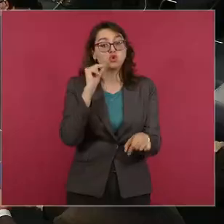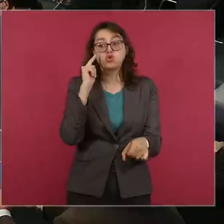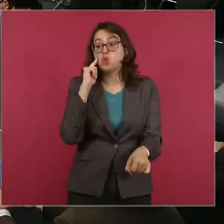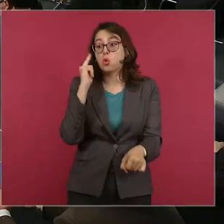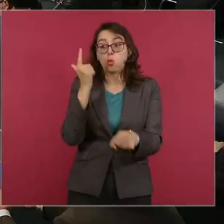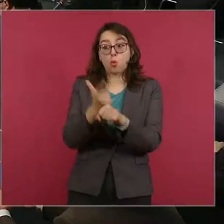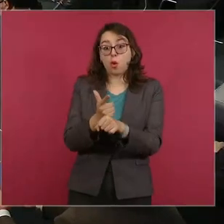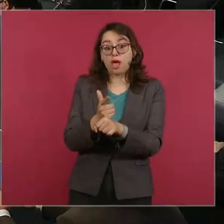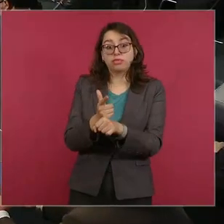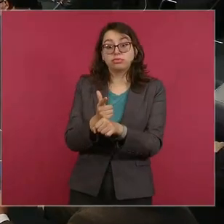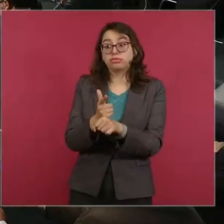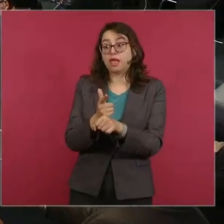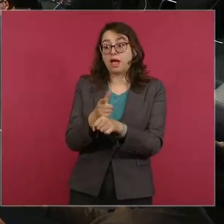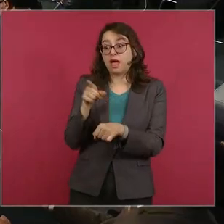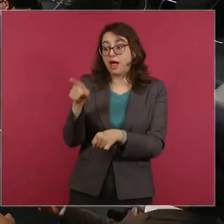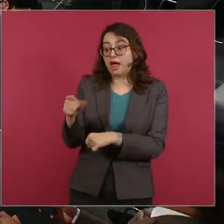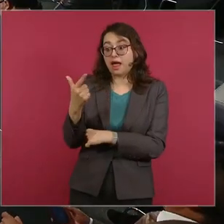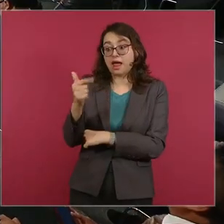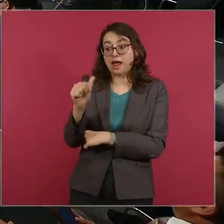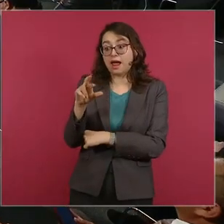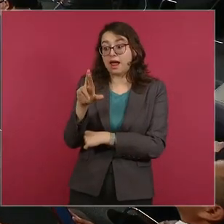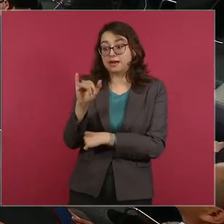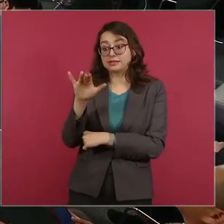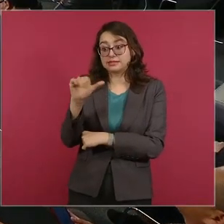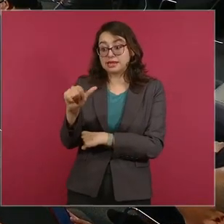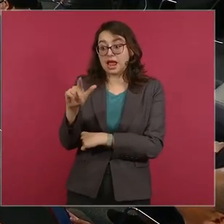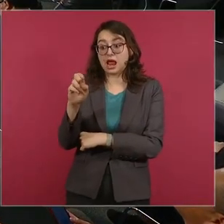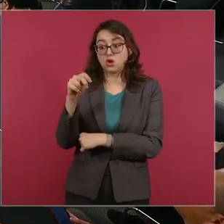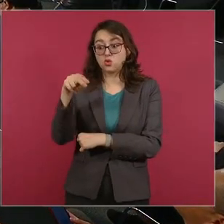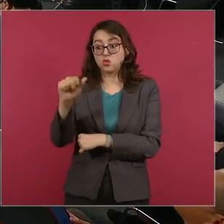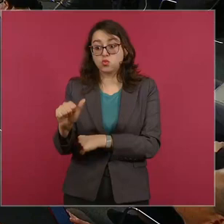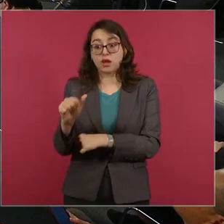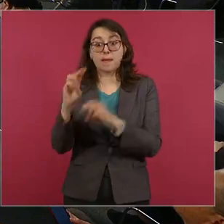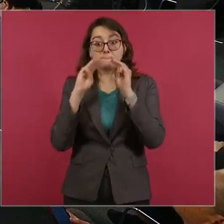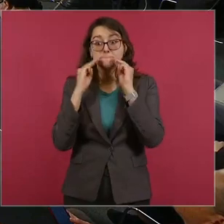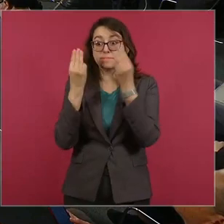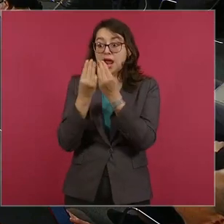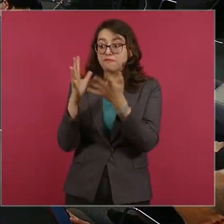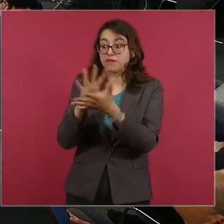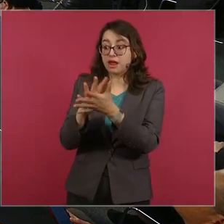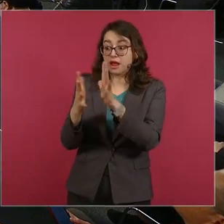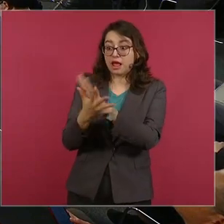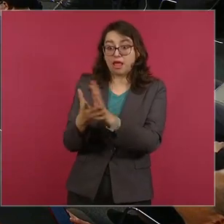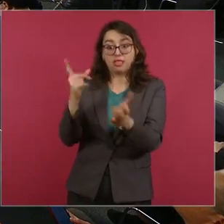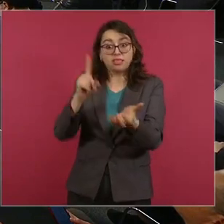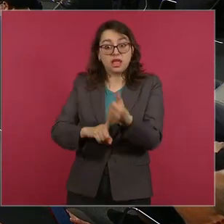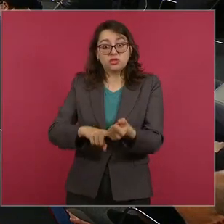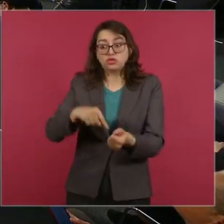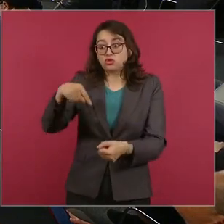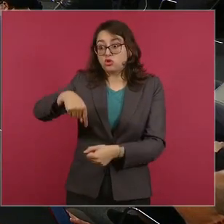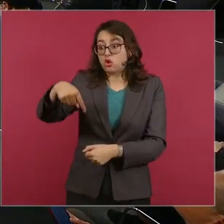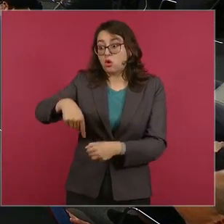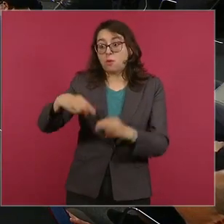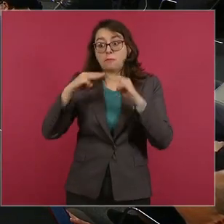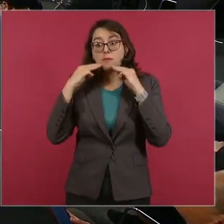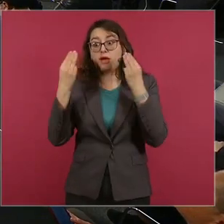su trabajo era espiar cómo no se dio cuenta de lo de García Luna